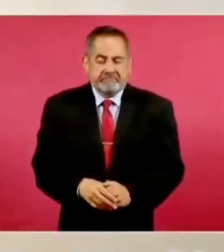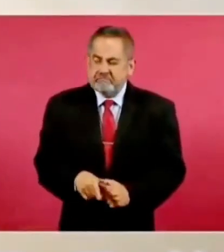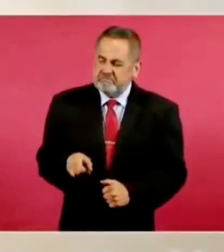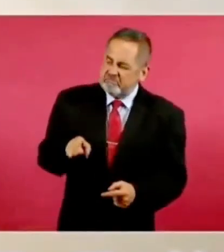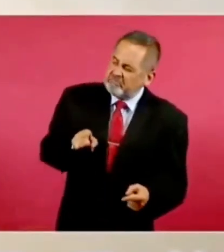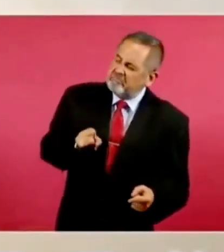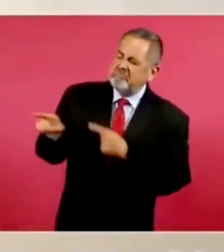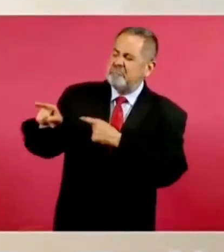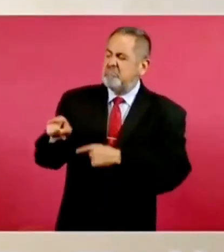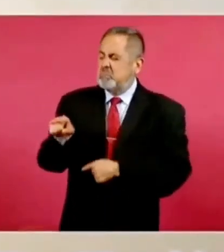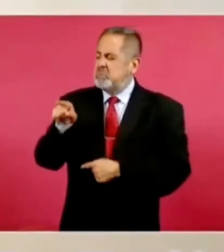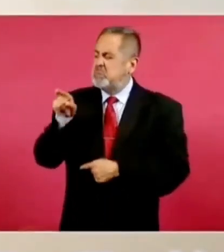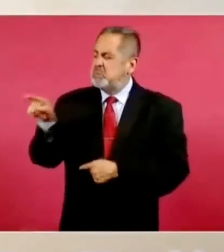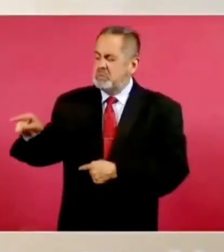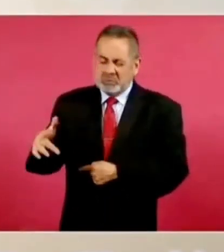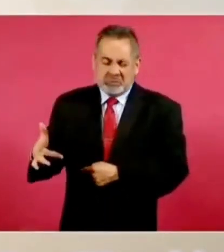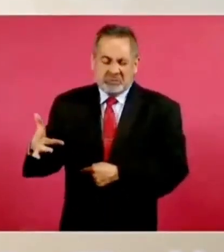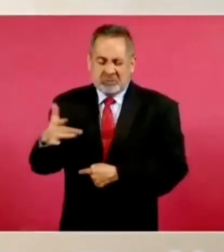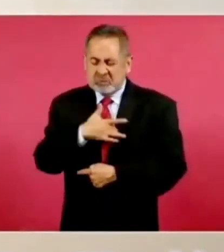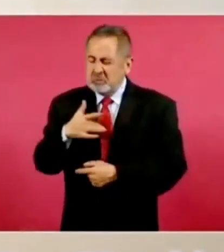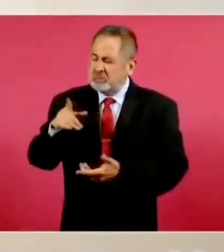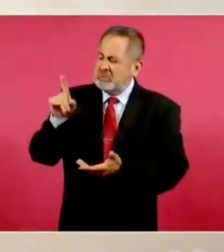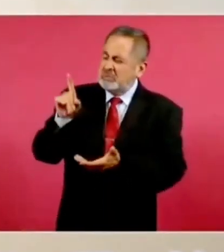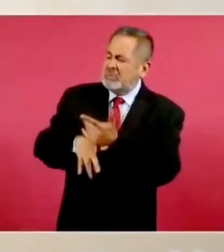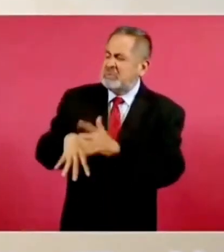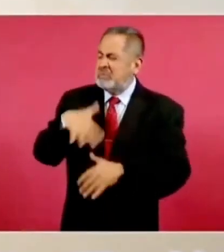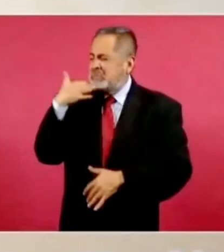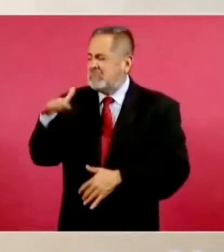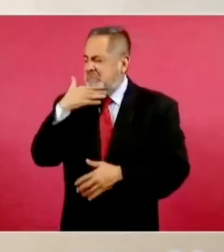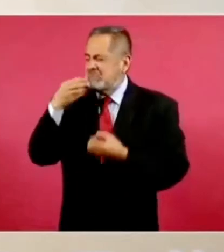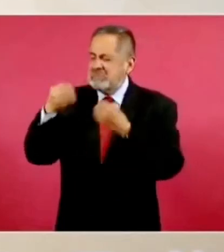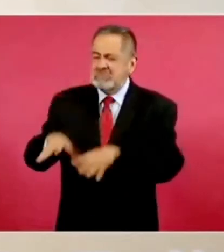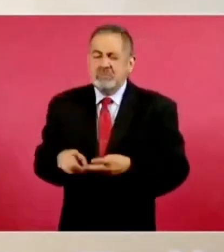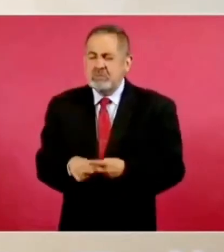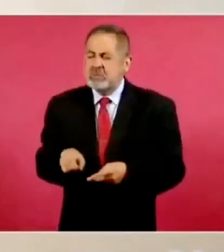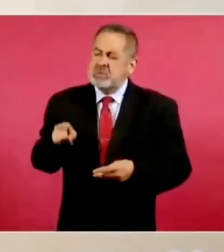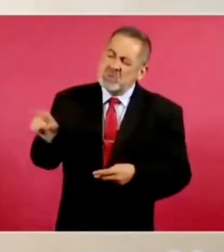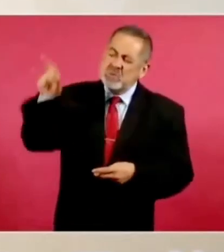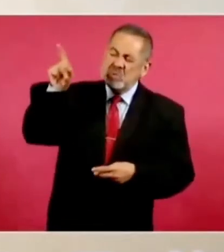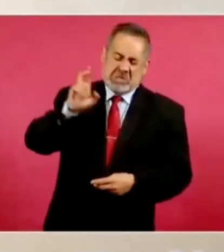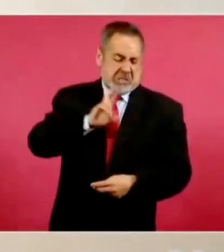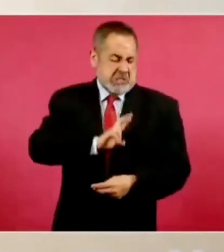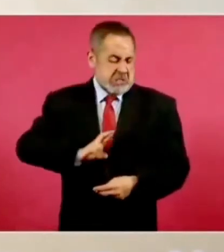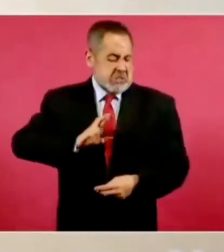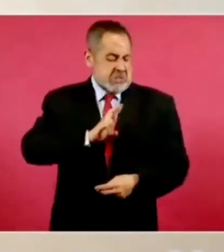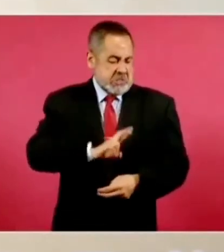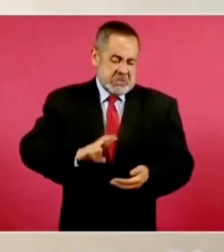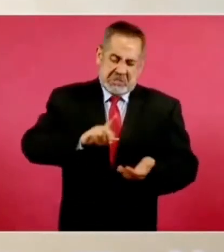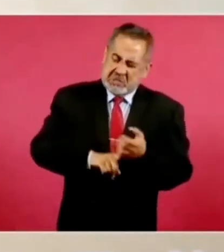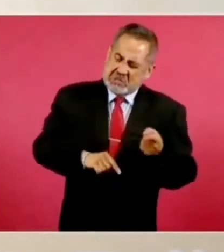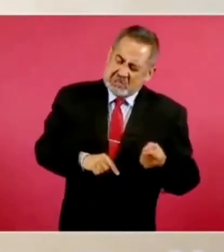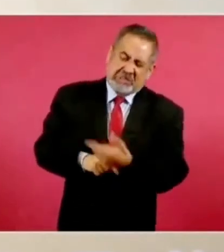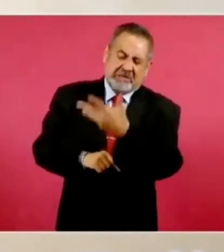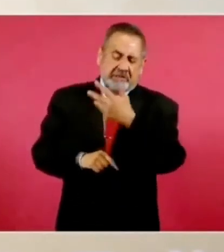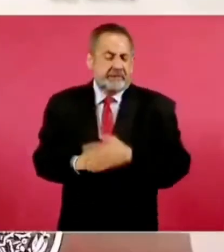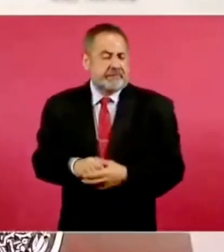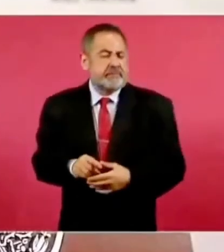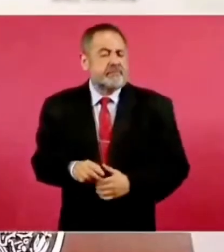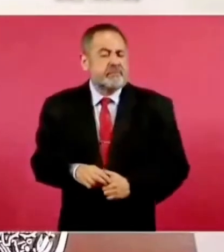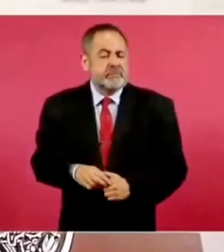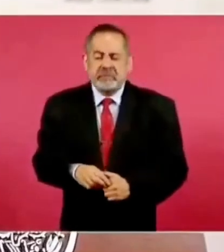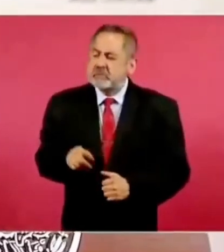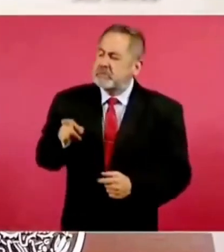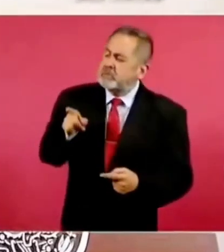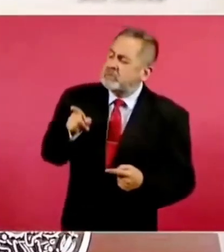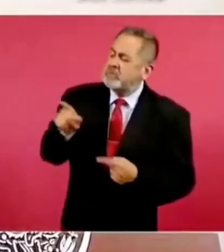corazón fementido, rencoroso, padre